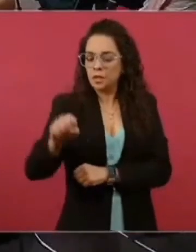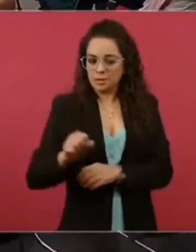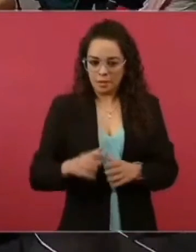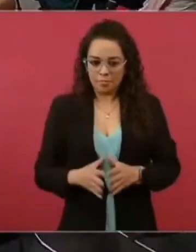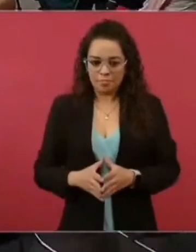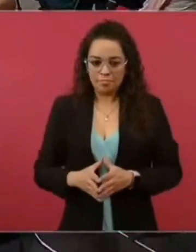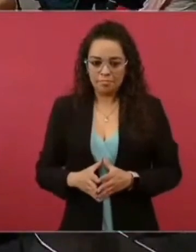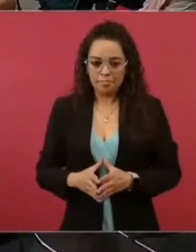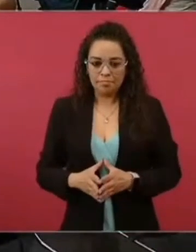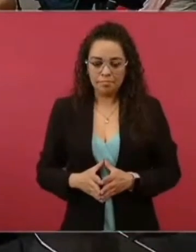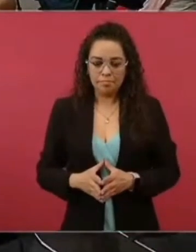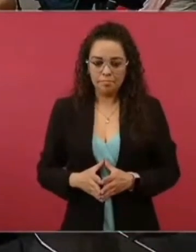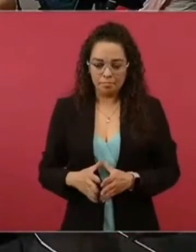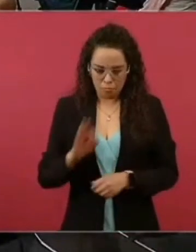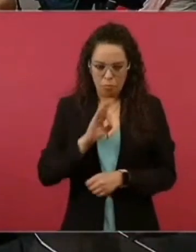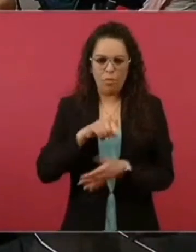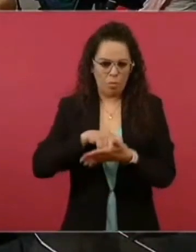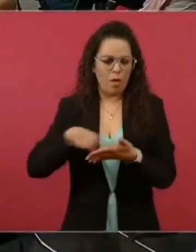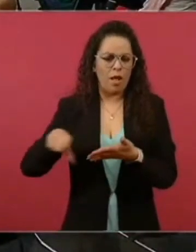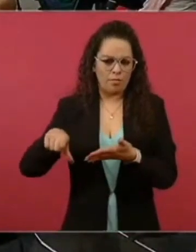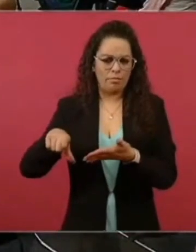Que esto es